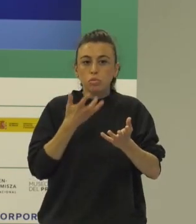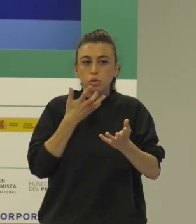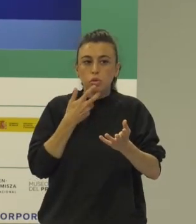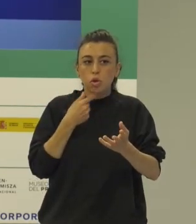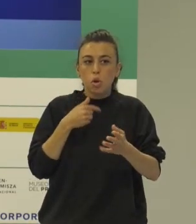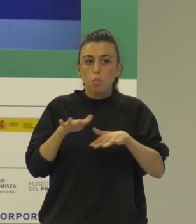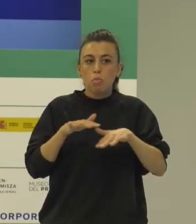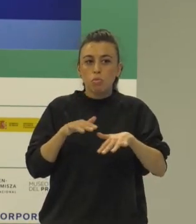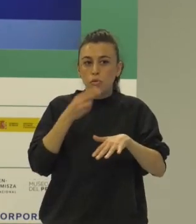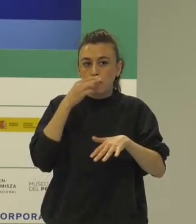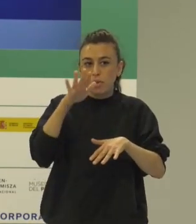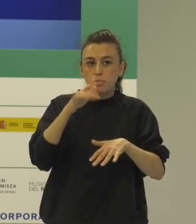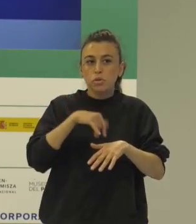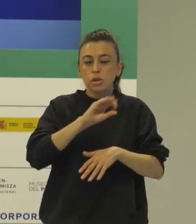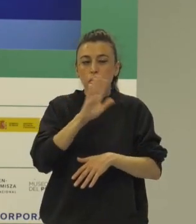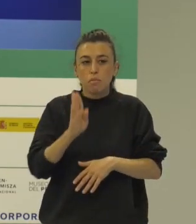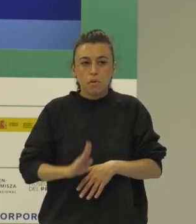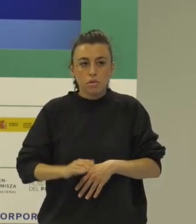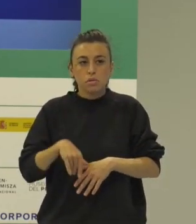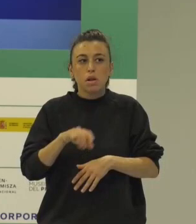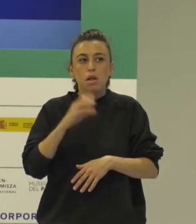en Brasil, en Colombia